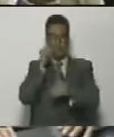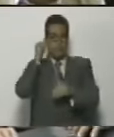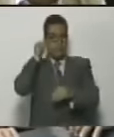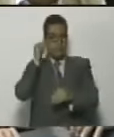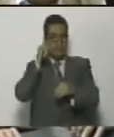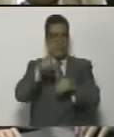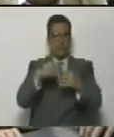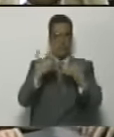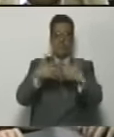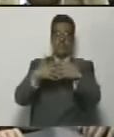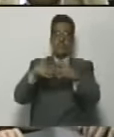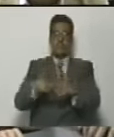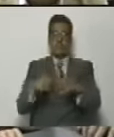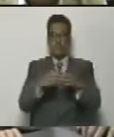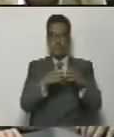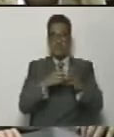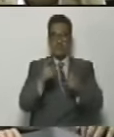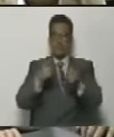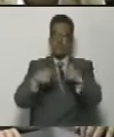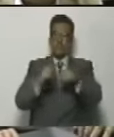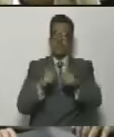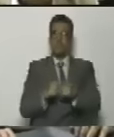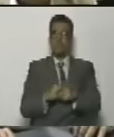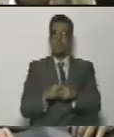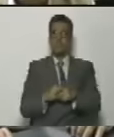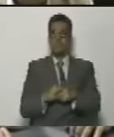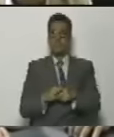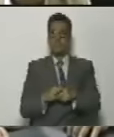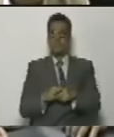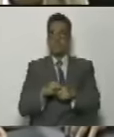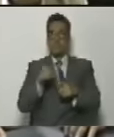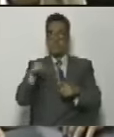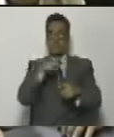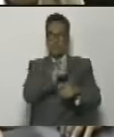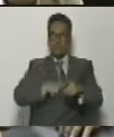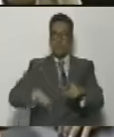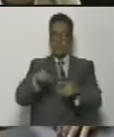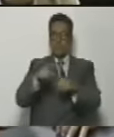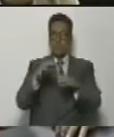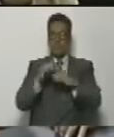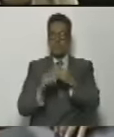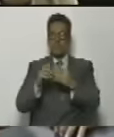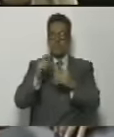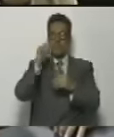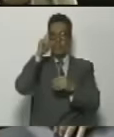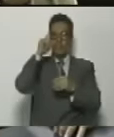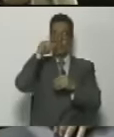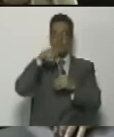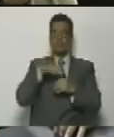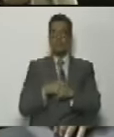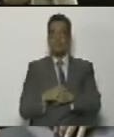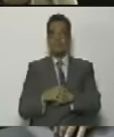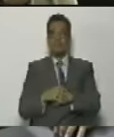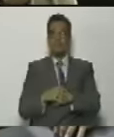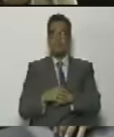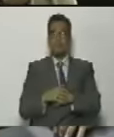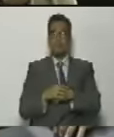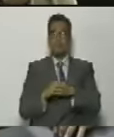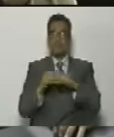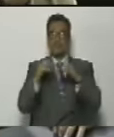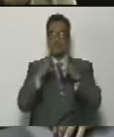y empresarios y cámaras de comercio. Y, señor presidente, sorprende el